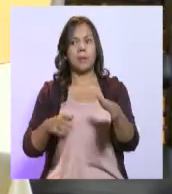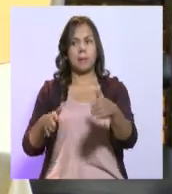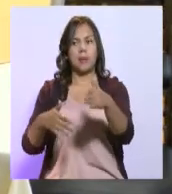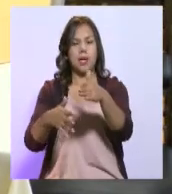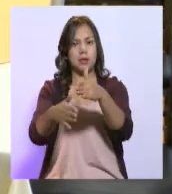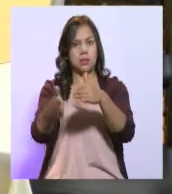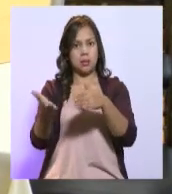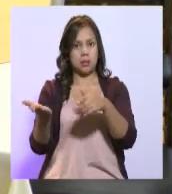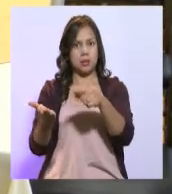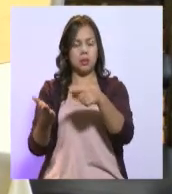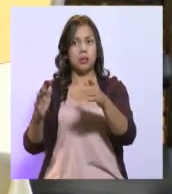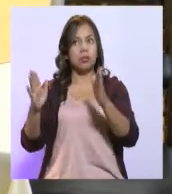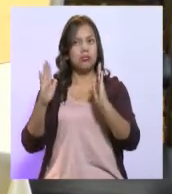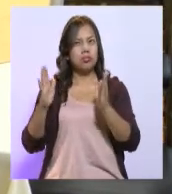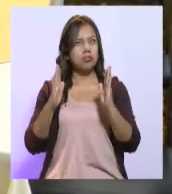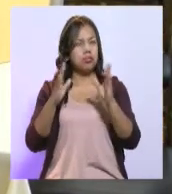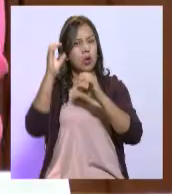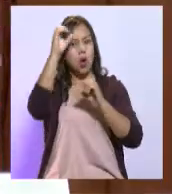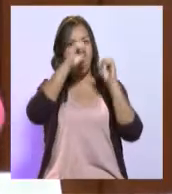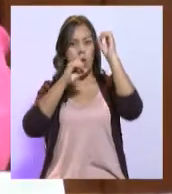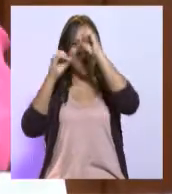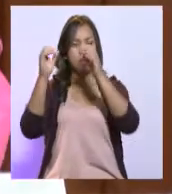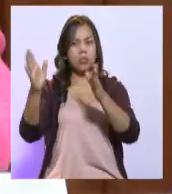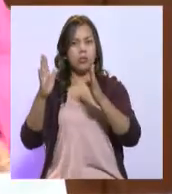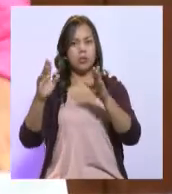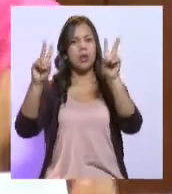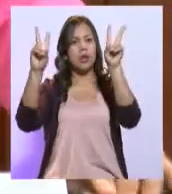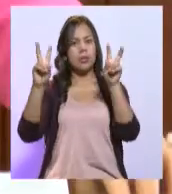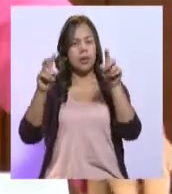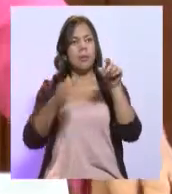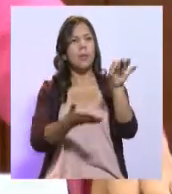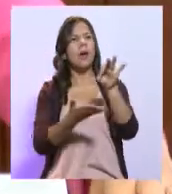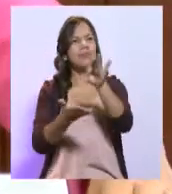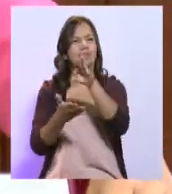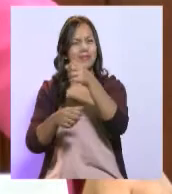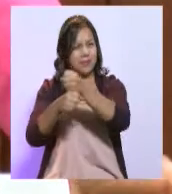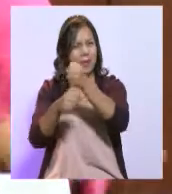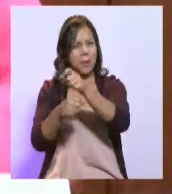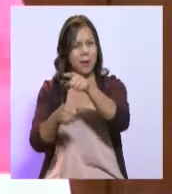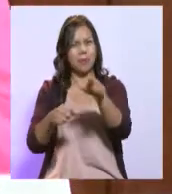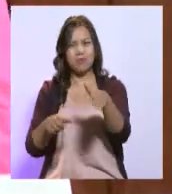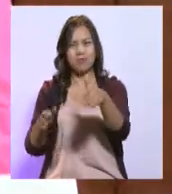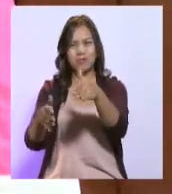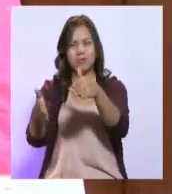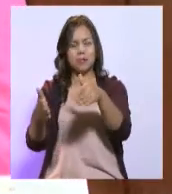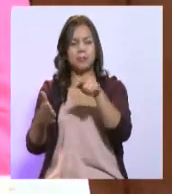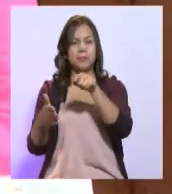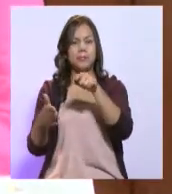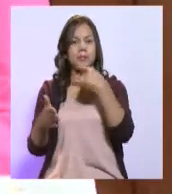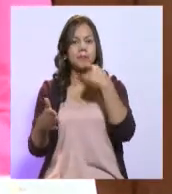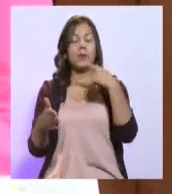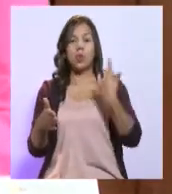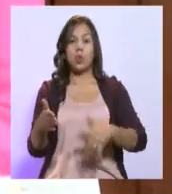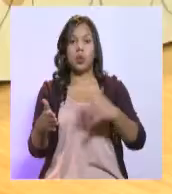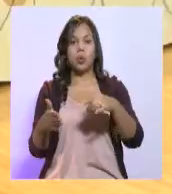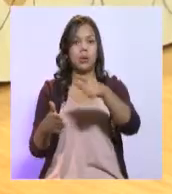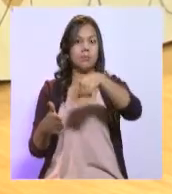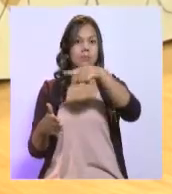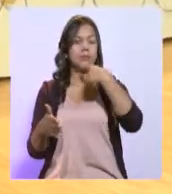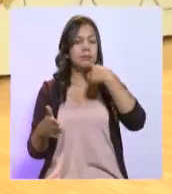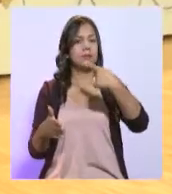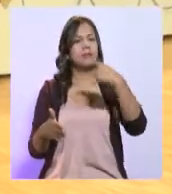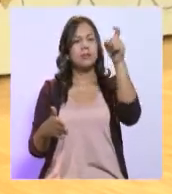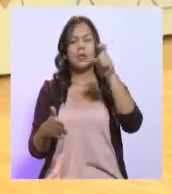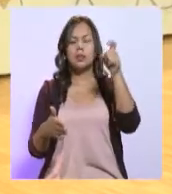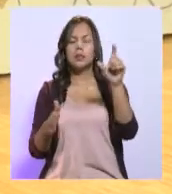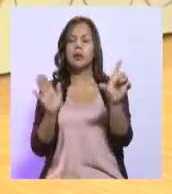vez, escuchó las observaciones del sector piscicultor de varias provincias del país, quienes manifestaron que es necesario que el país cuente con una